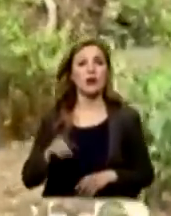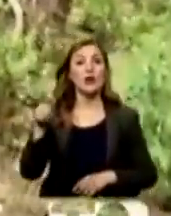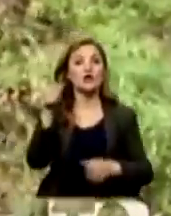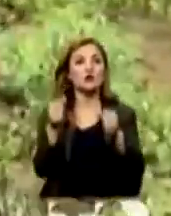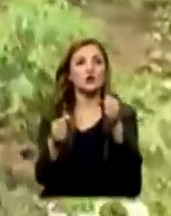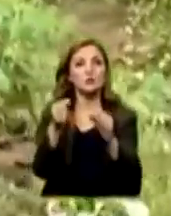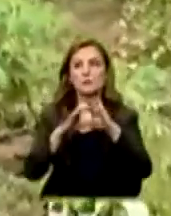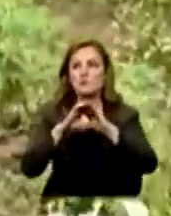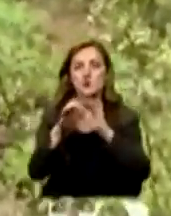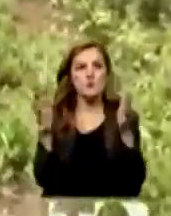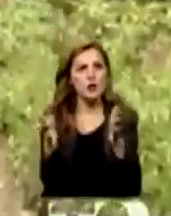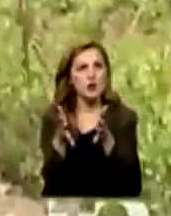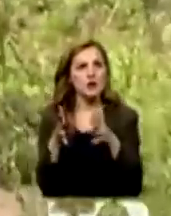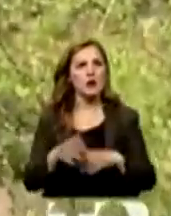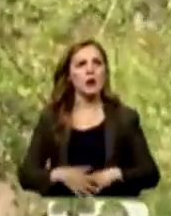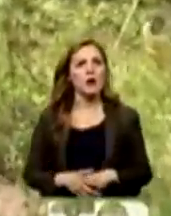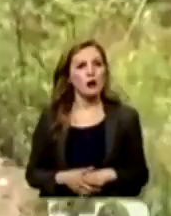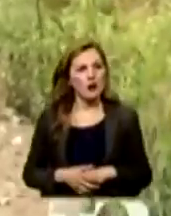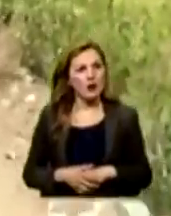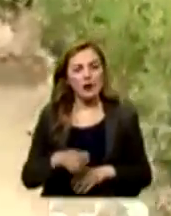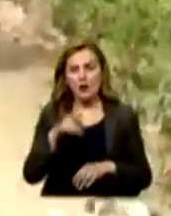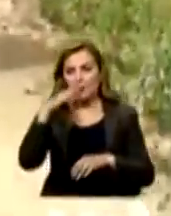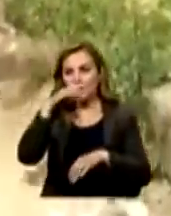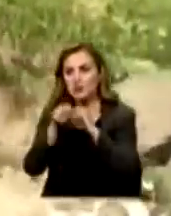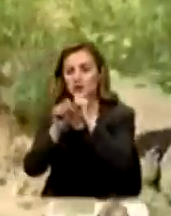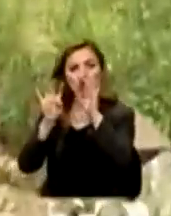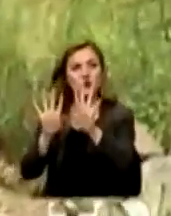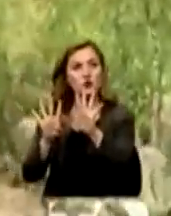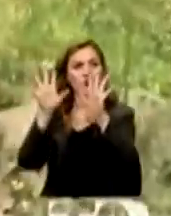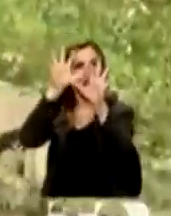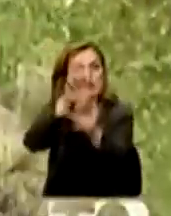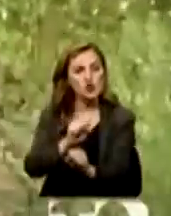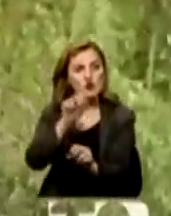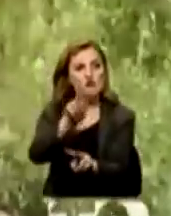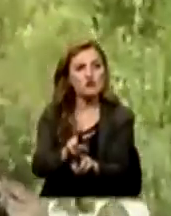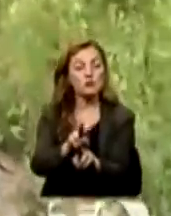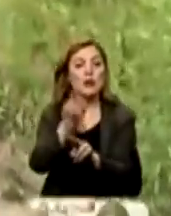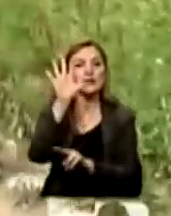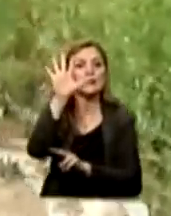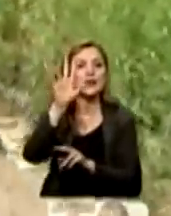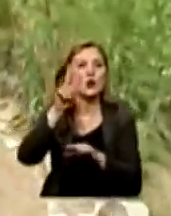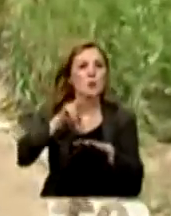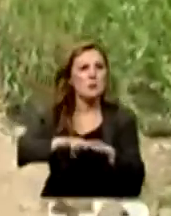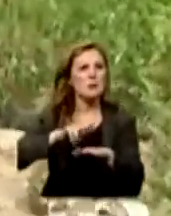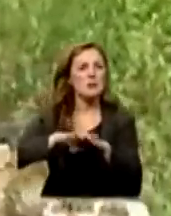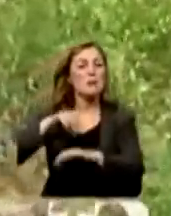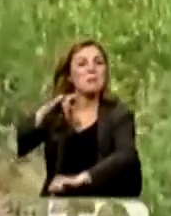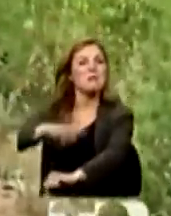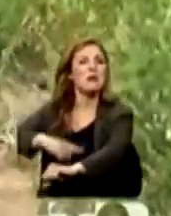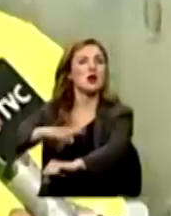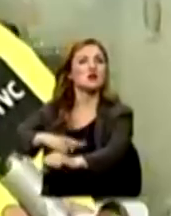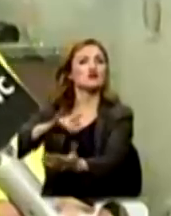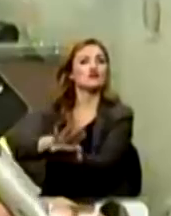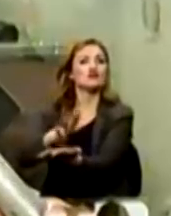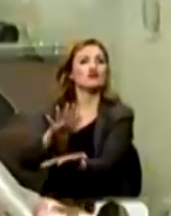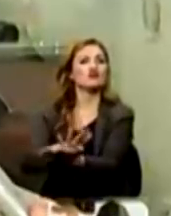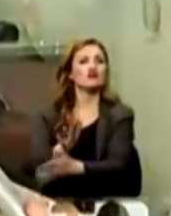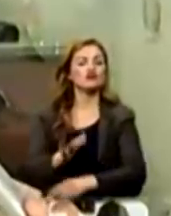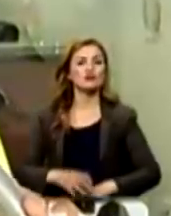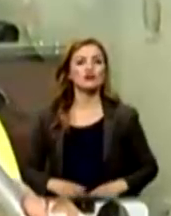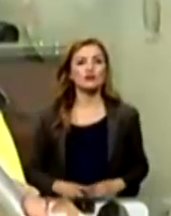educativa. Él habría violado al niño de 9 años de edad al menos 5 veces en el baño de la escuela. Era